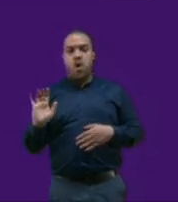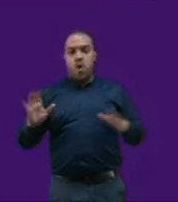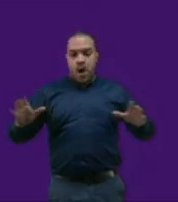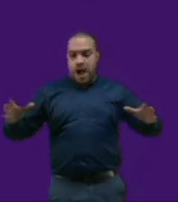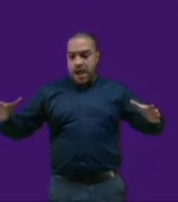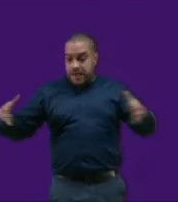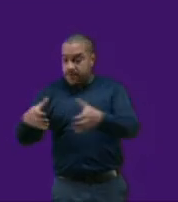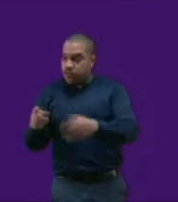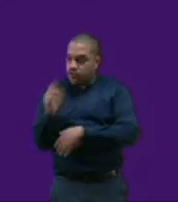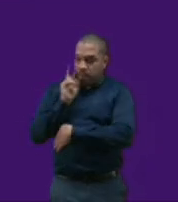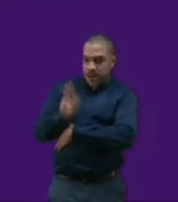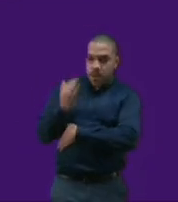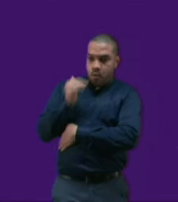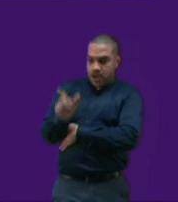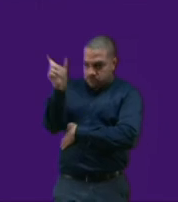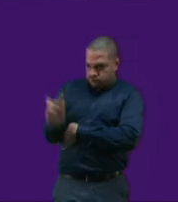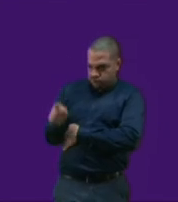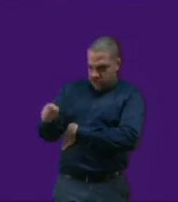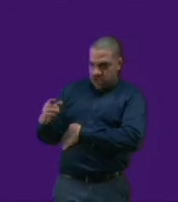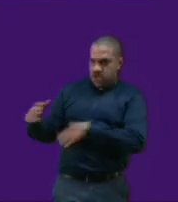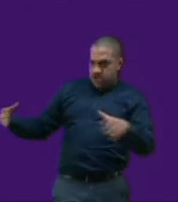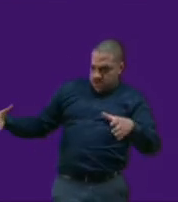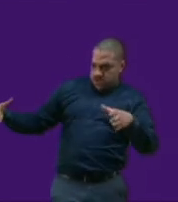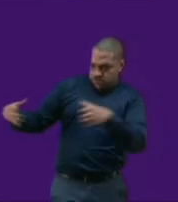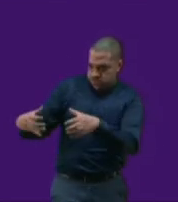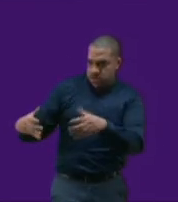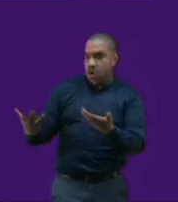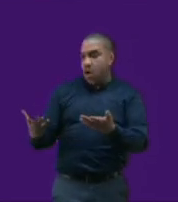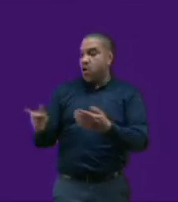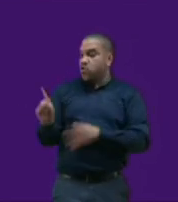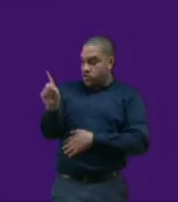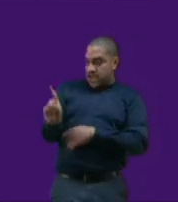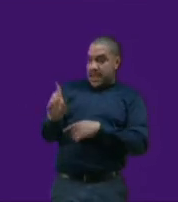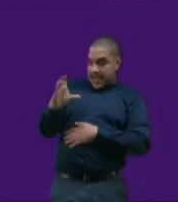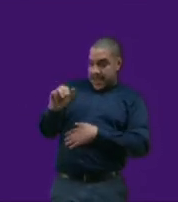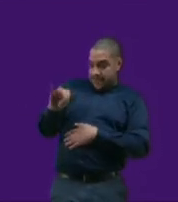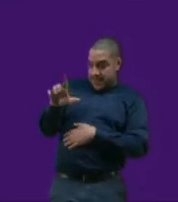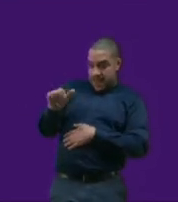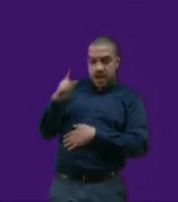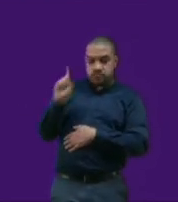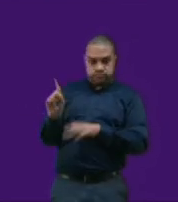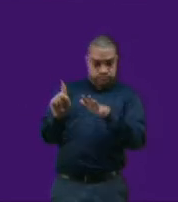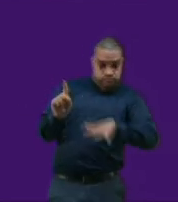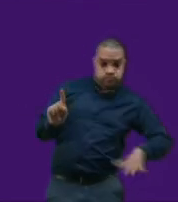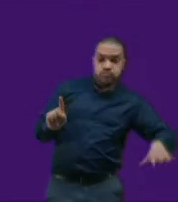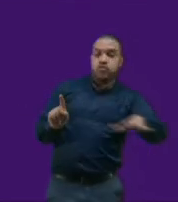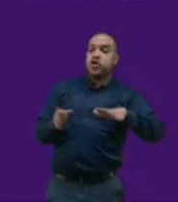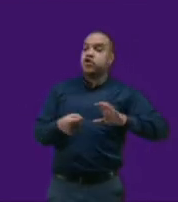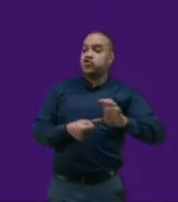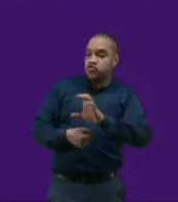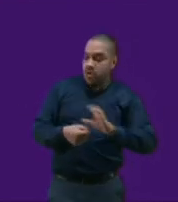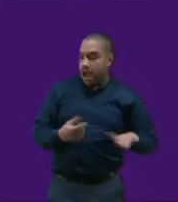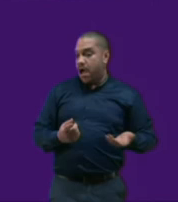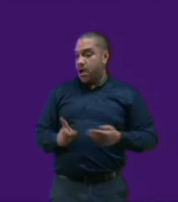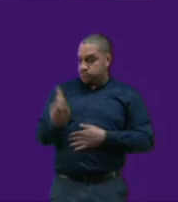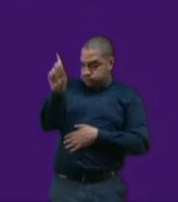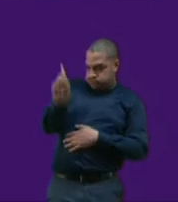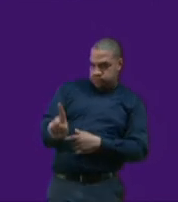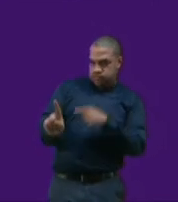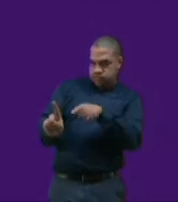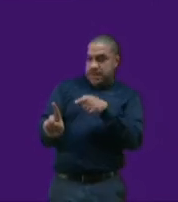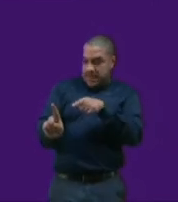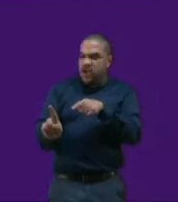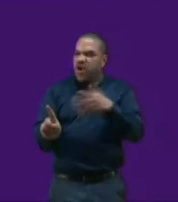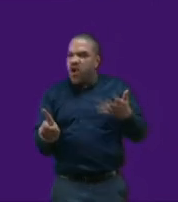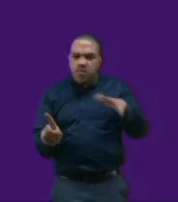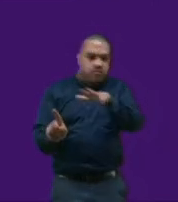o tú como miembro de una ciudad, o tú como miembro de un país, y tener una red donde a partir